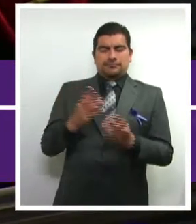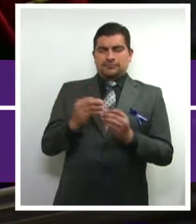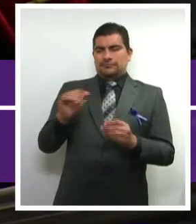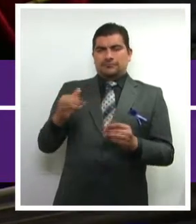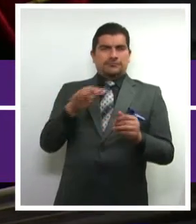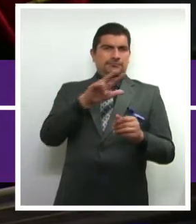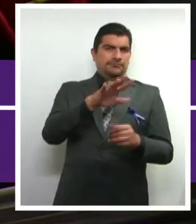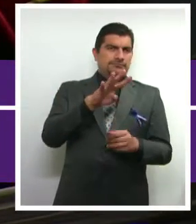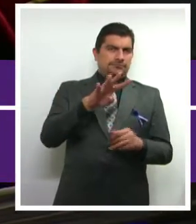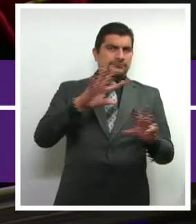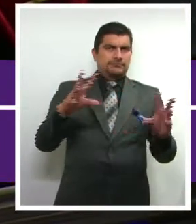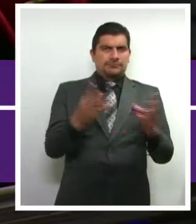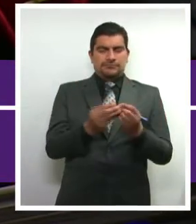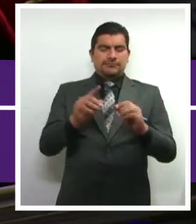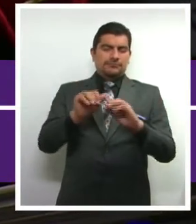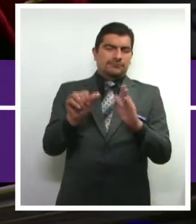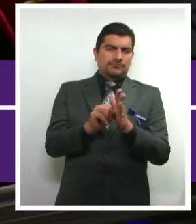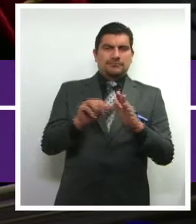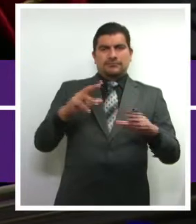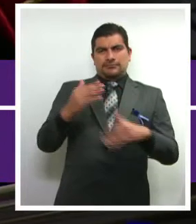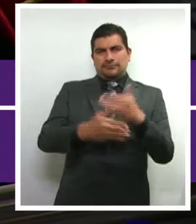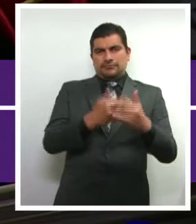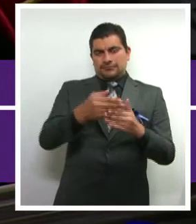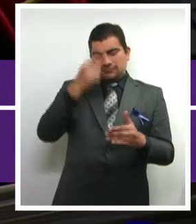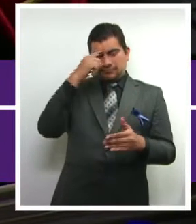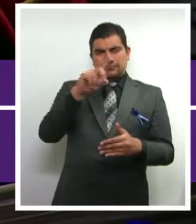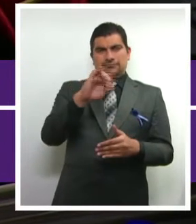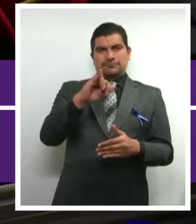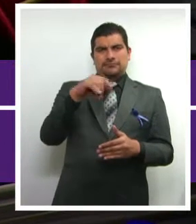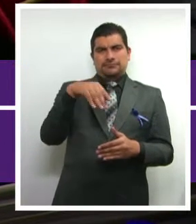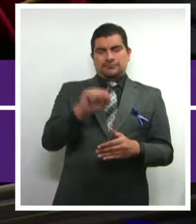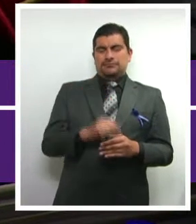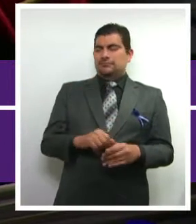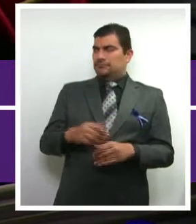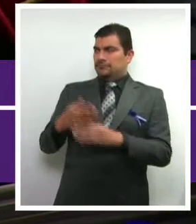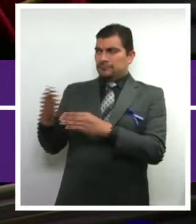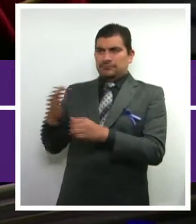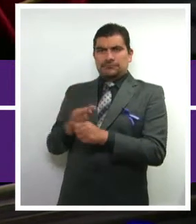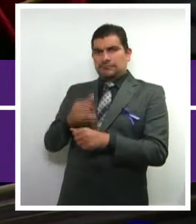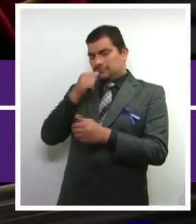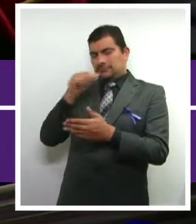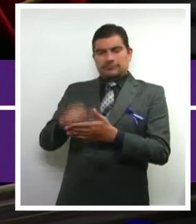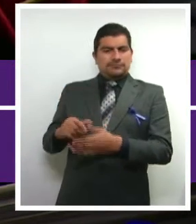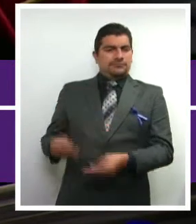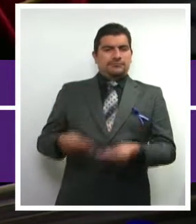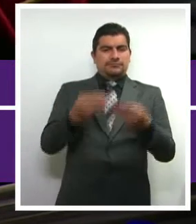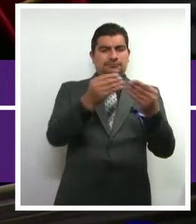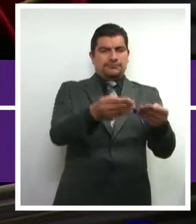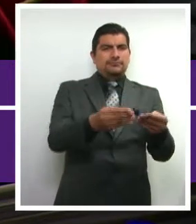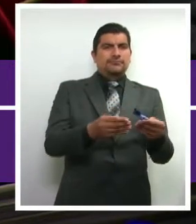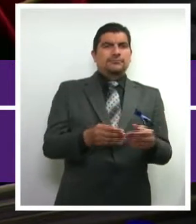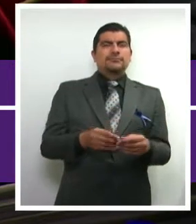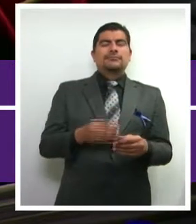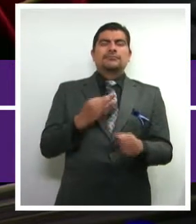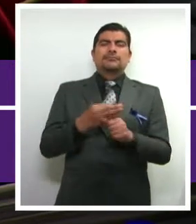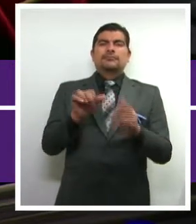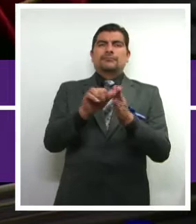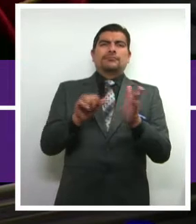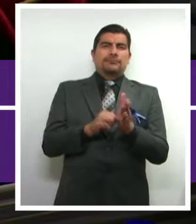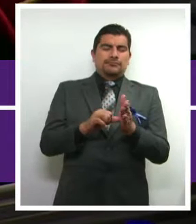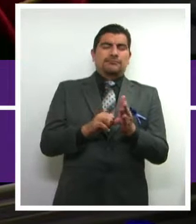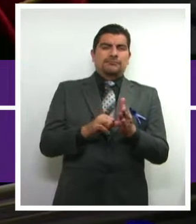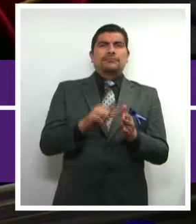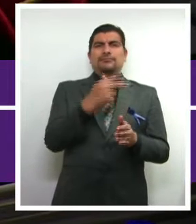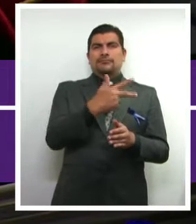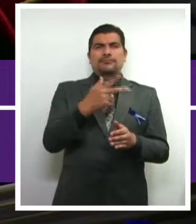19 artículos transitorios para dictamen. A la Comisión de Carta de Derechos, los artículos 8,